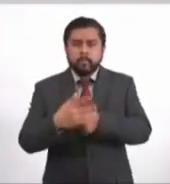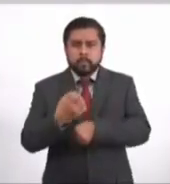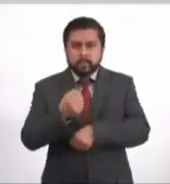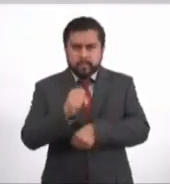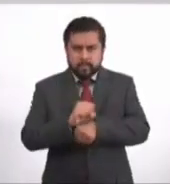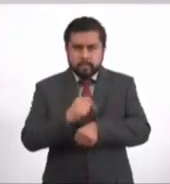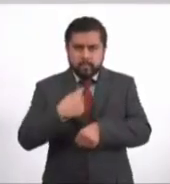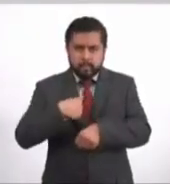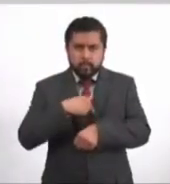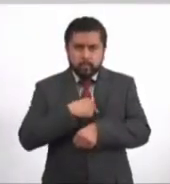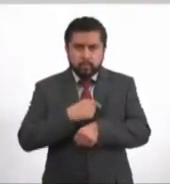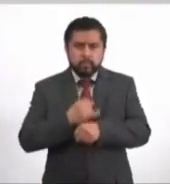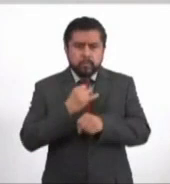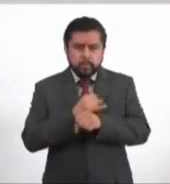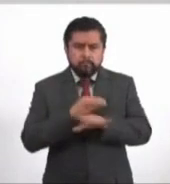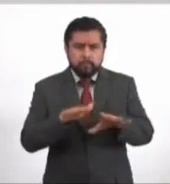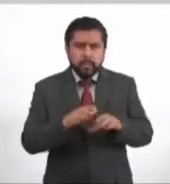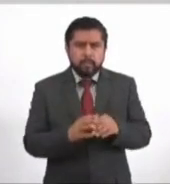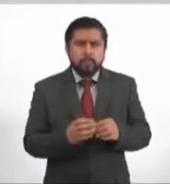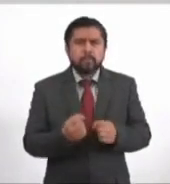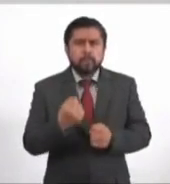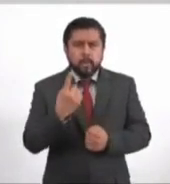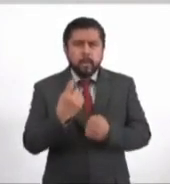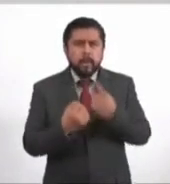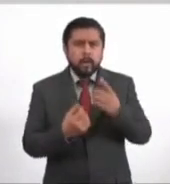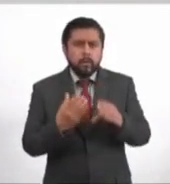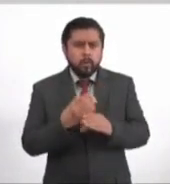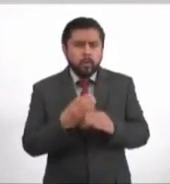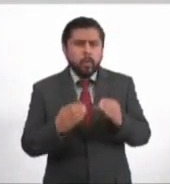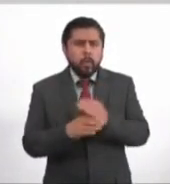Justamente la próxima semana vamos a dar a conocer